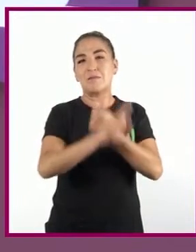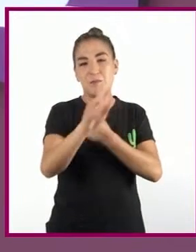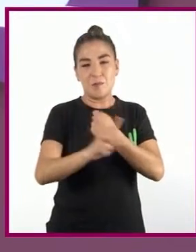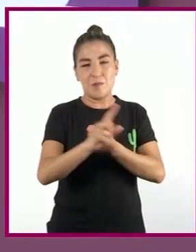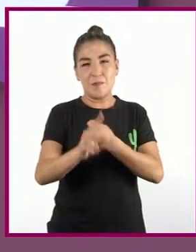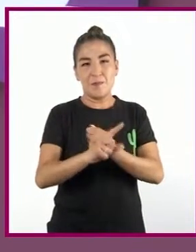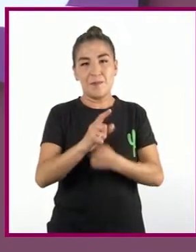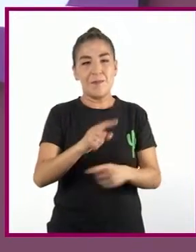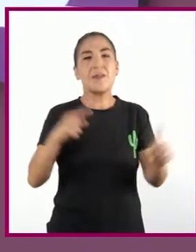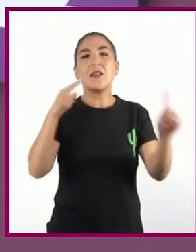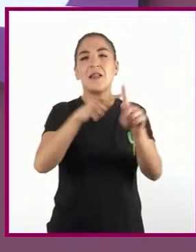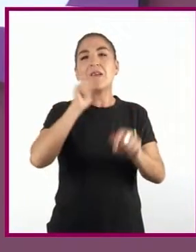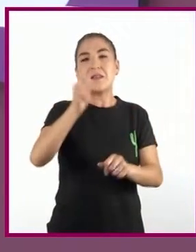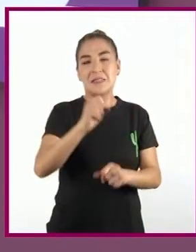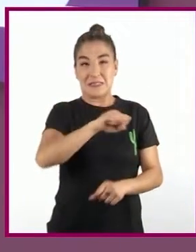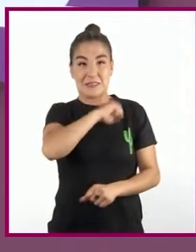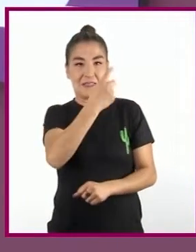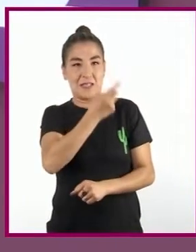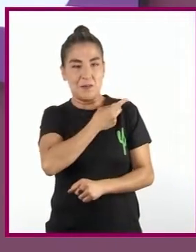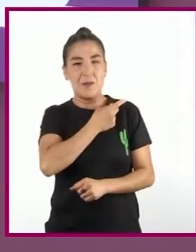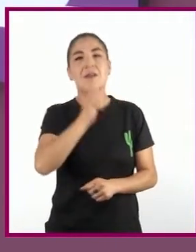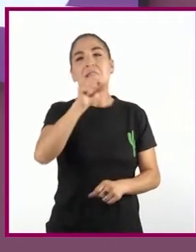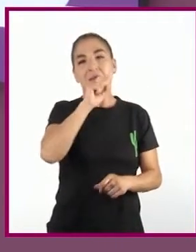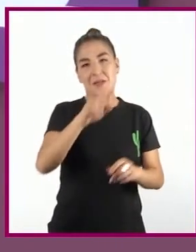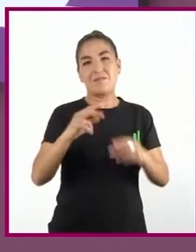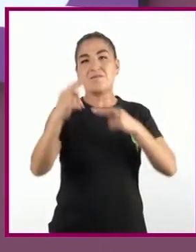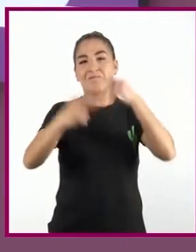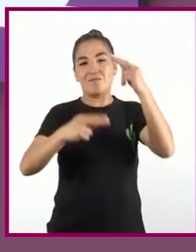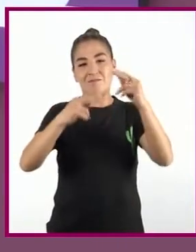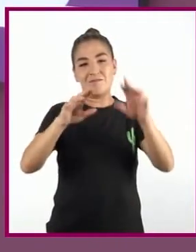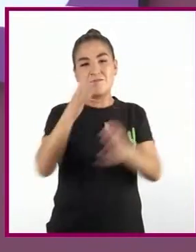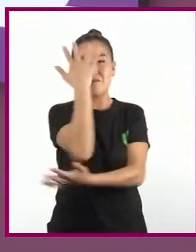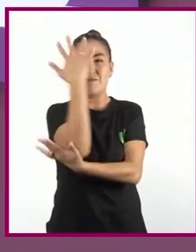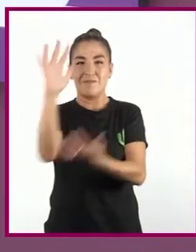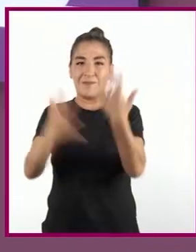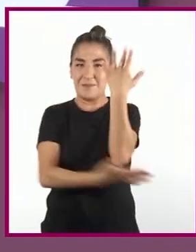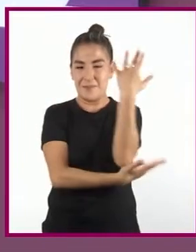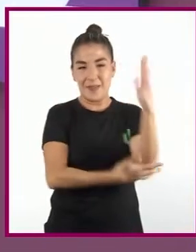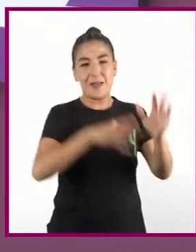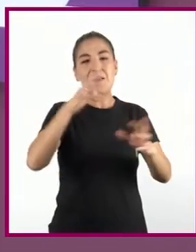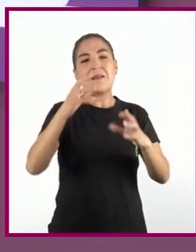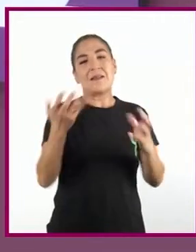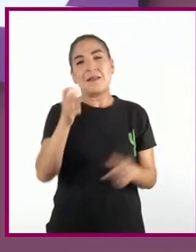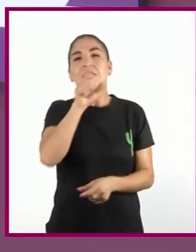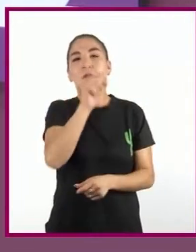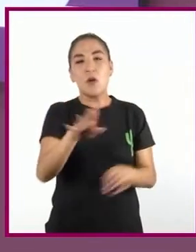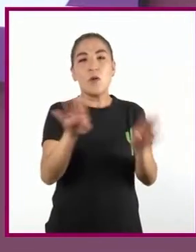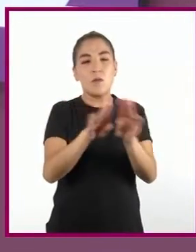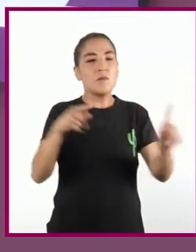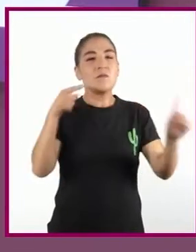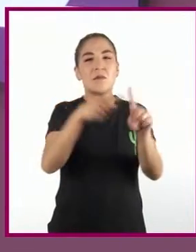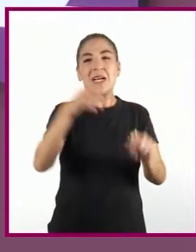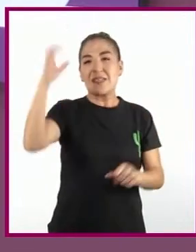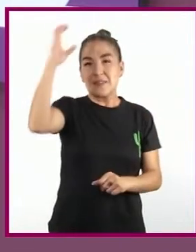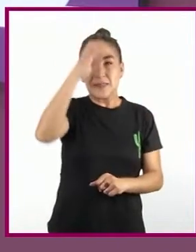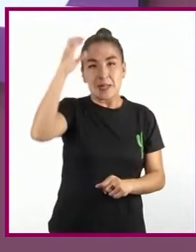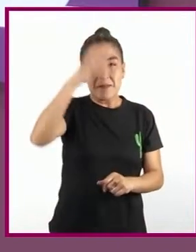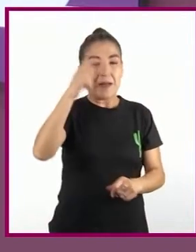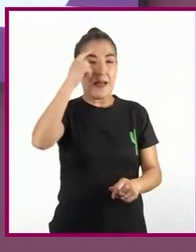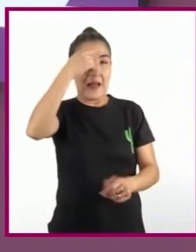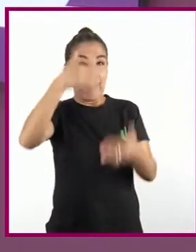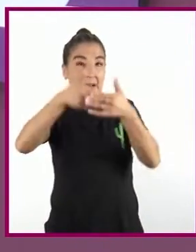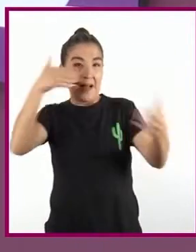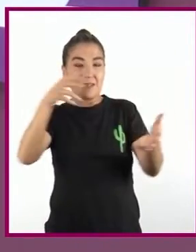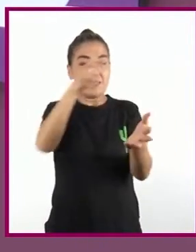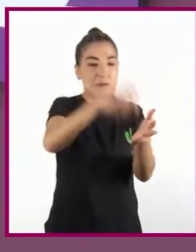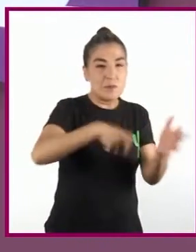problemáticas vinculadas a la salud y el ambiente. Se precisa iniciar la formación científica desde la educación